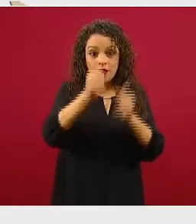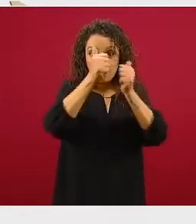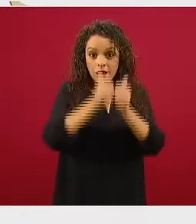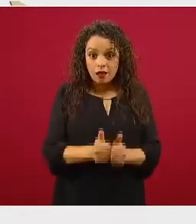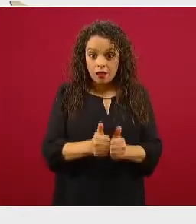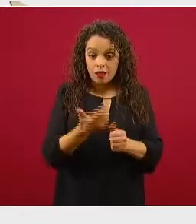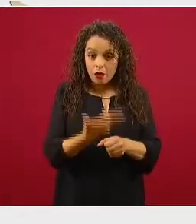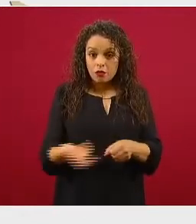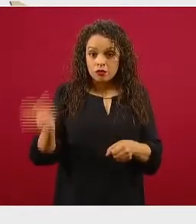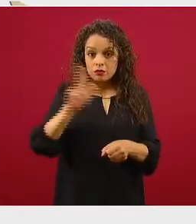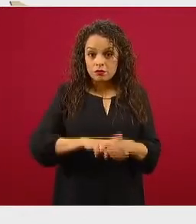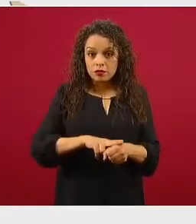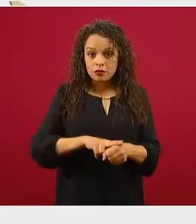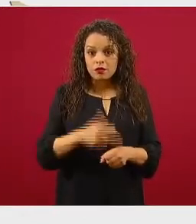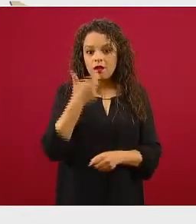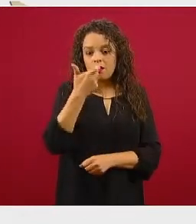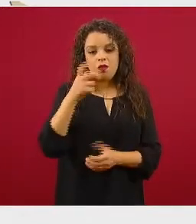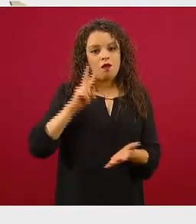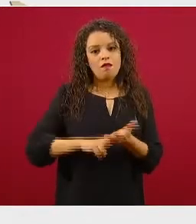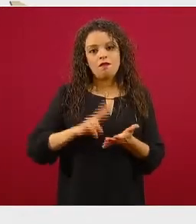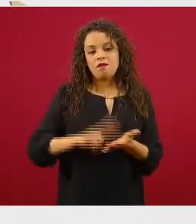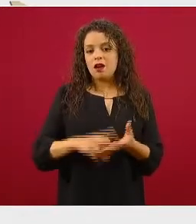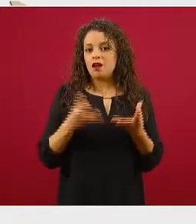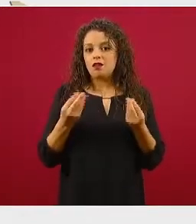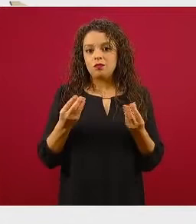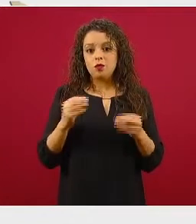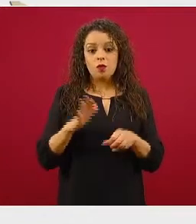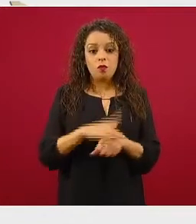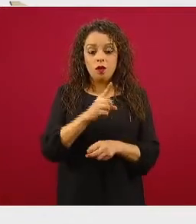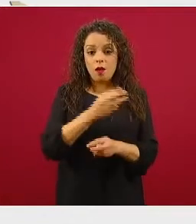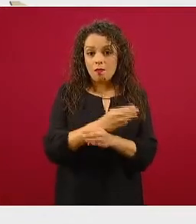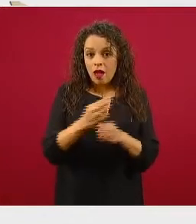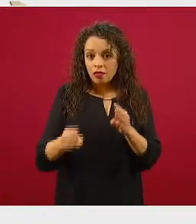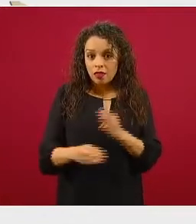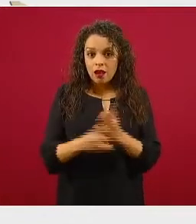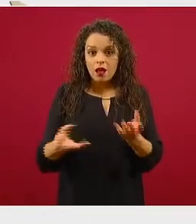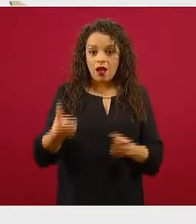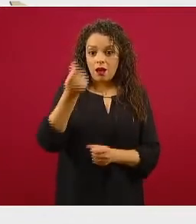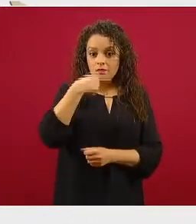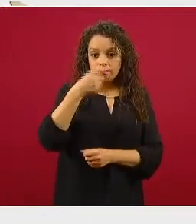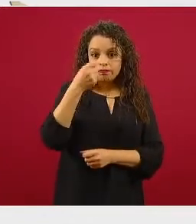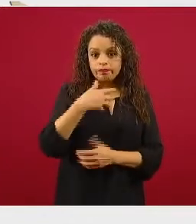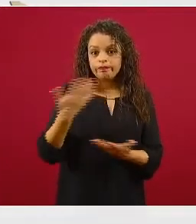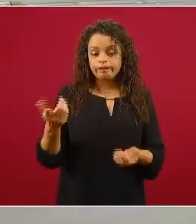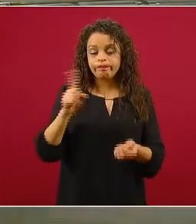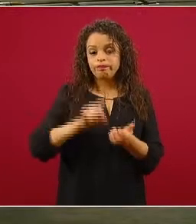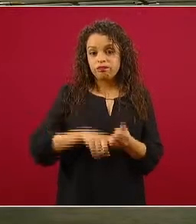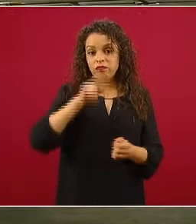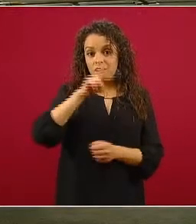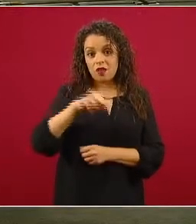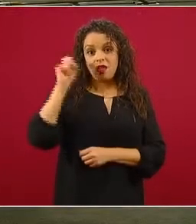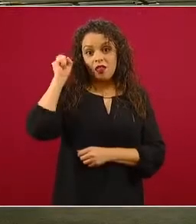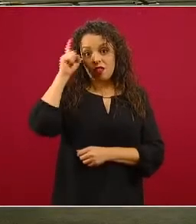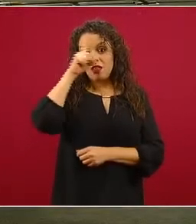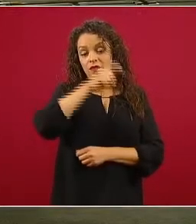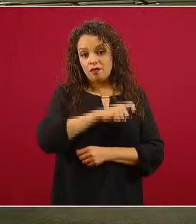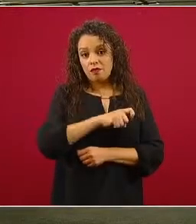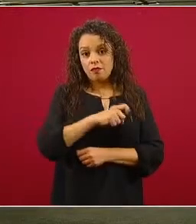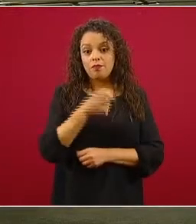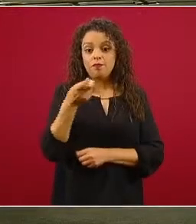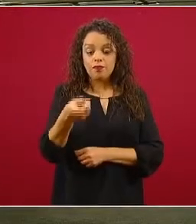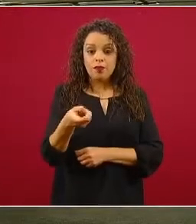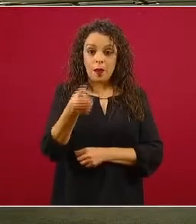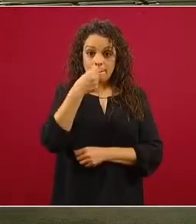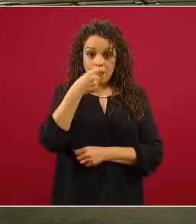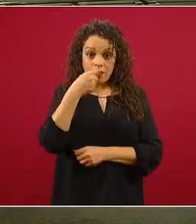cama de terapia intensiva, porque todo el equipo que usa es equipo de alta complejidad y estos medicamentos, al ser